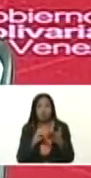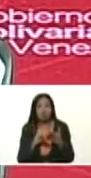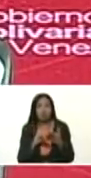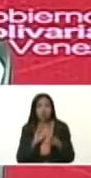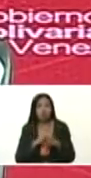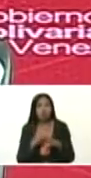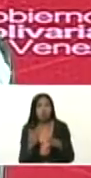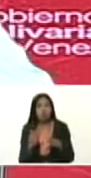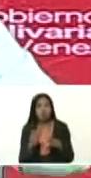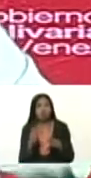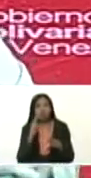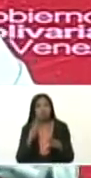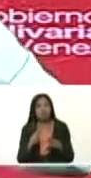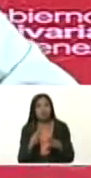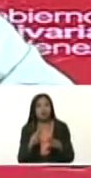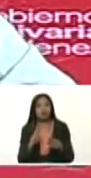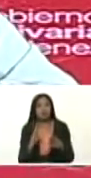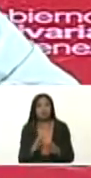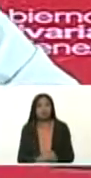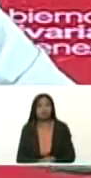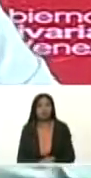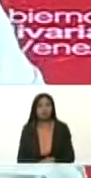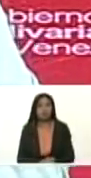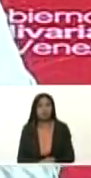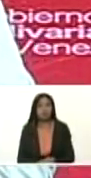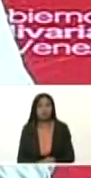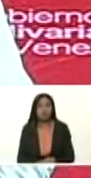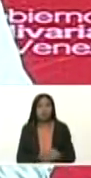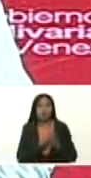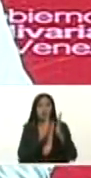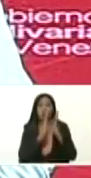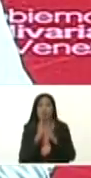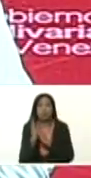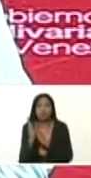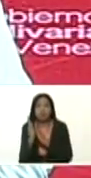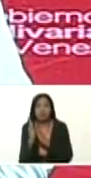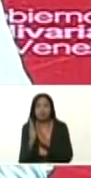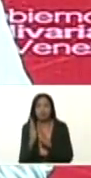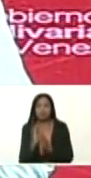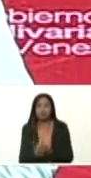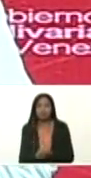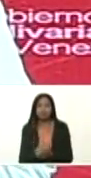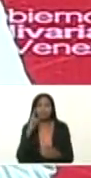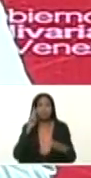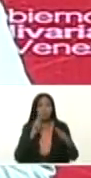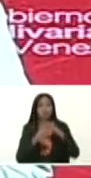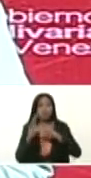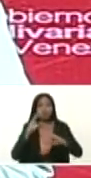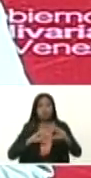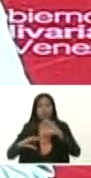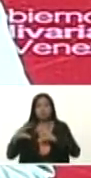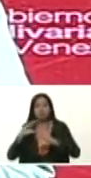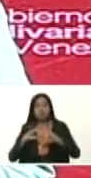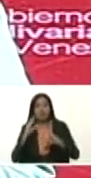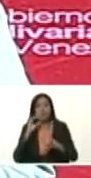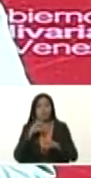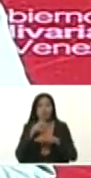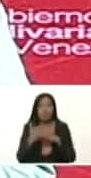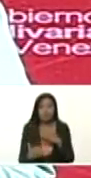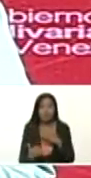¿por qué? Etcétera. Organizar la visión científica